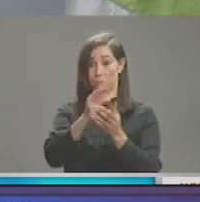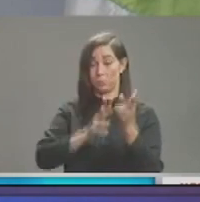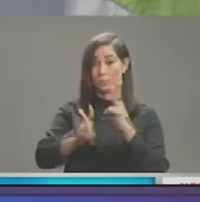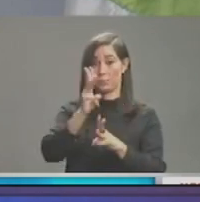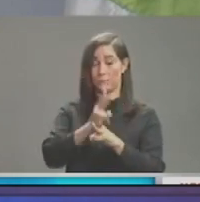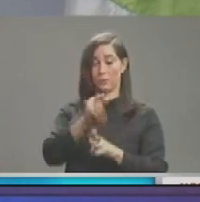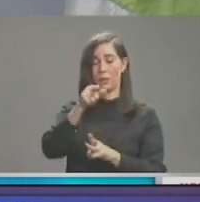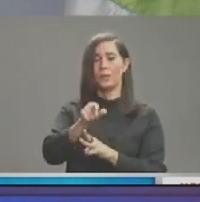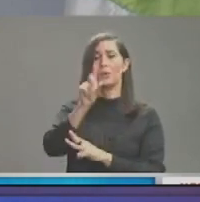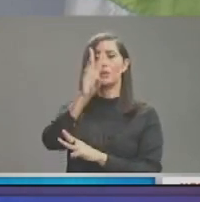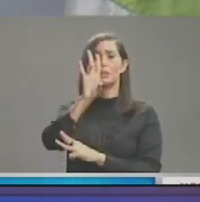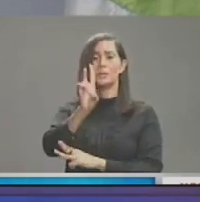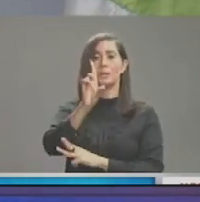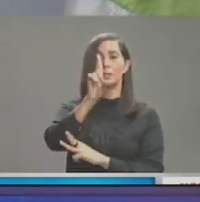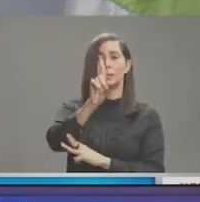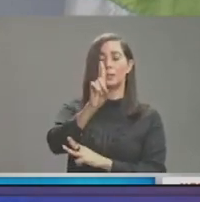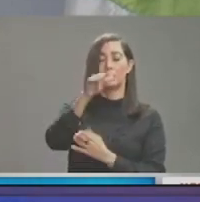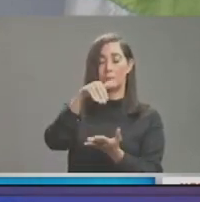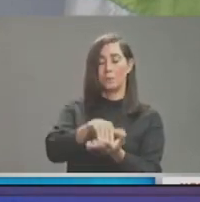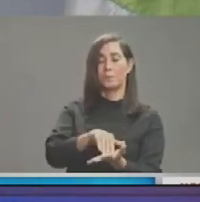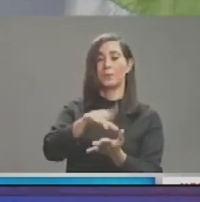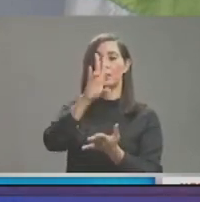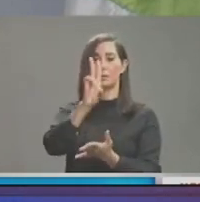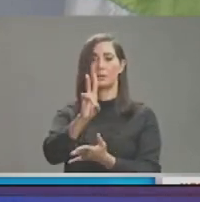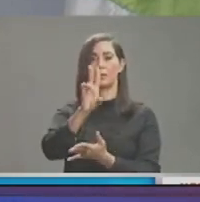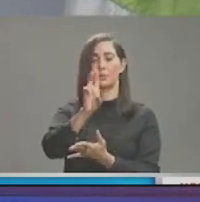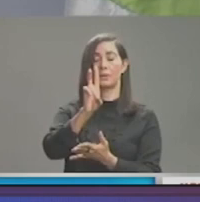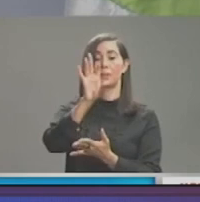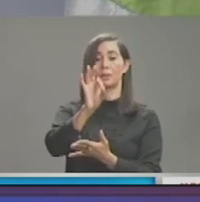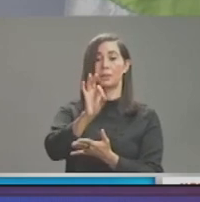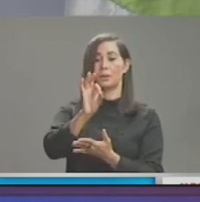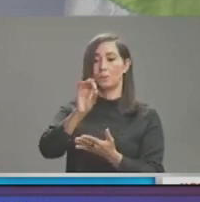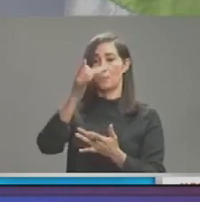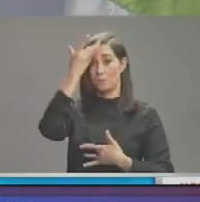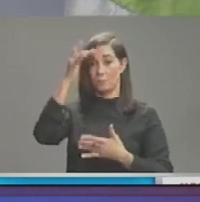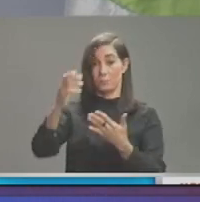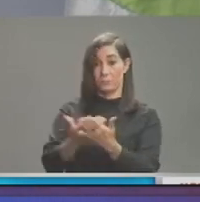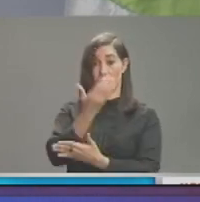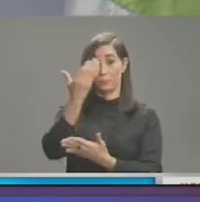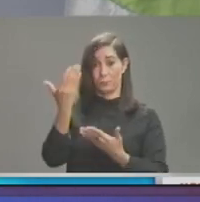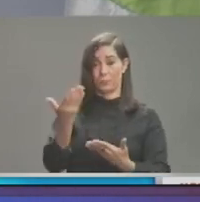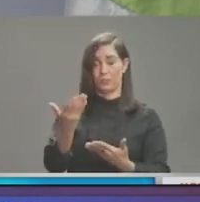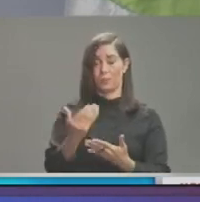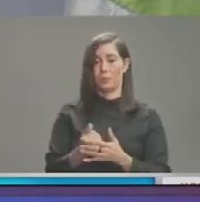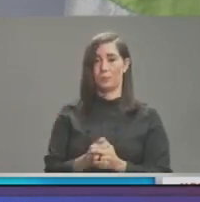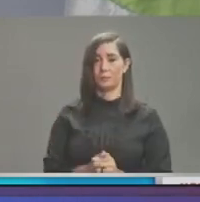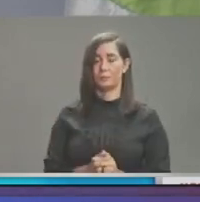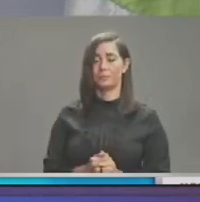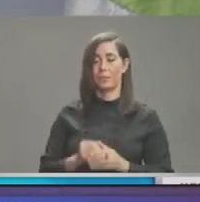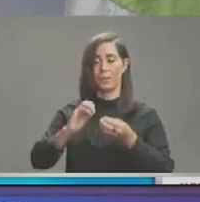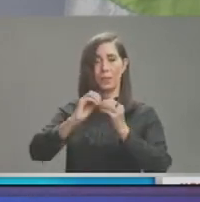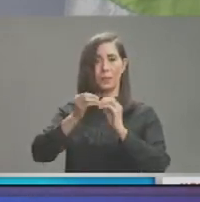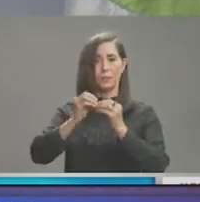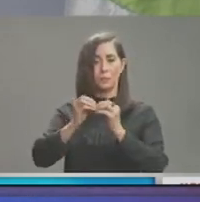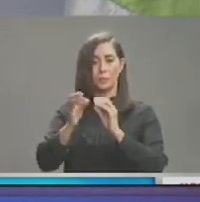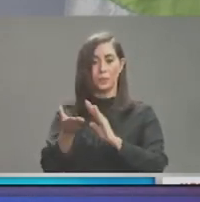aumento estos casos. Aquí en San Francisco de Macorís sigue también en aumento este caso, y en gran parte